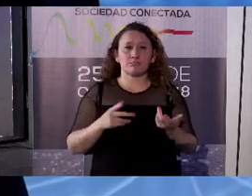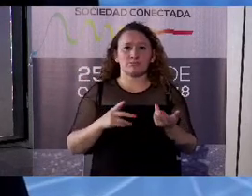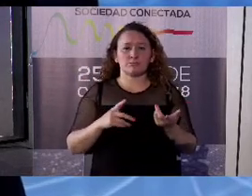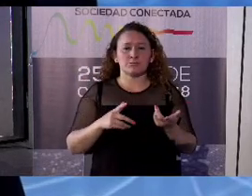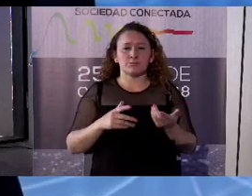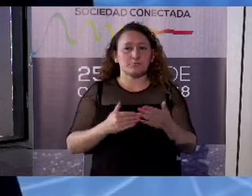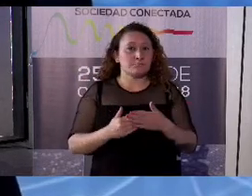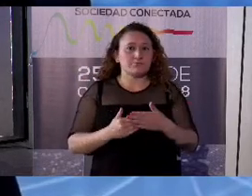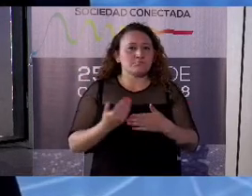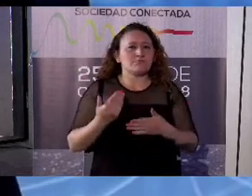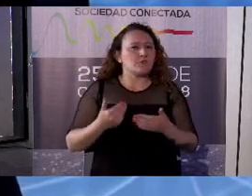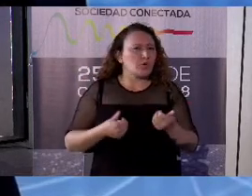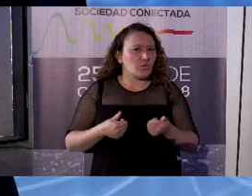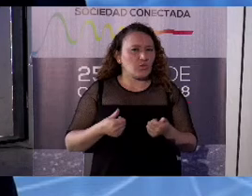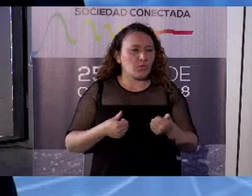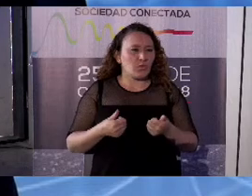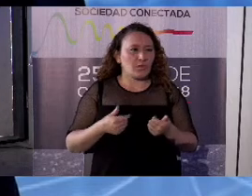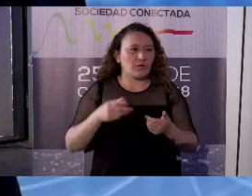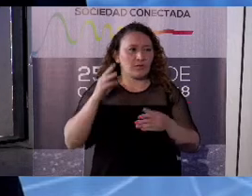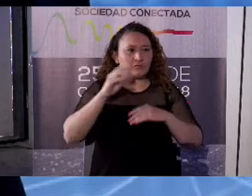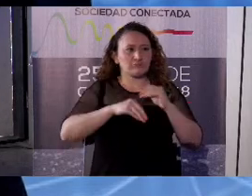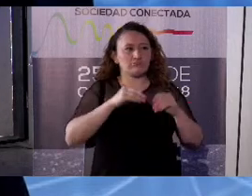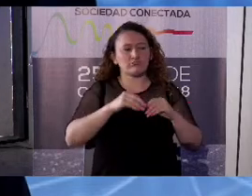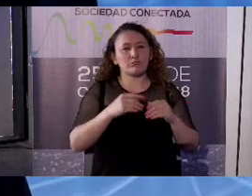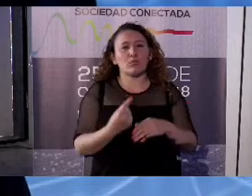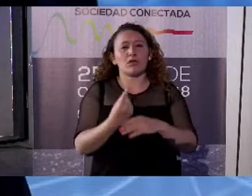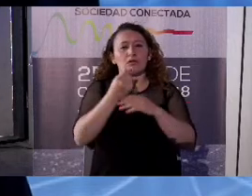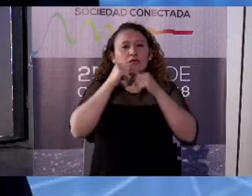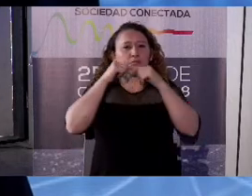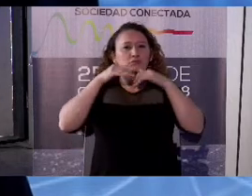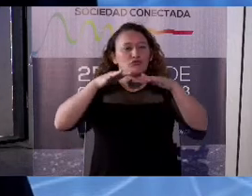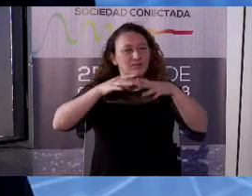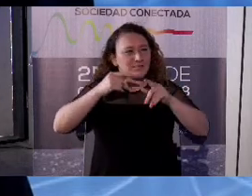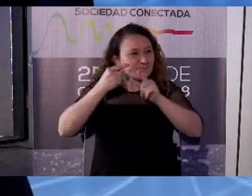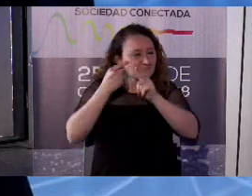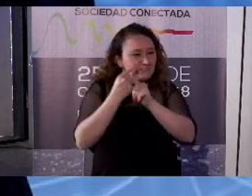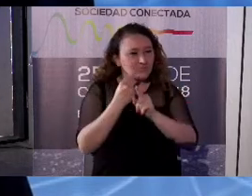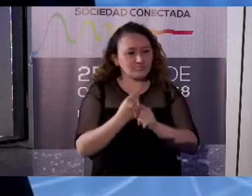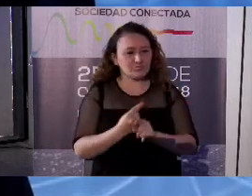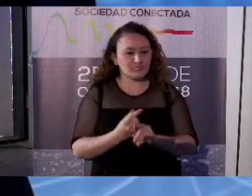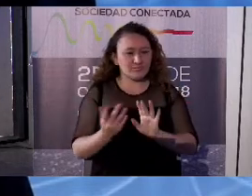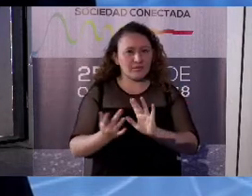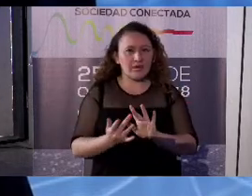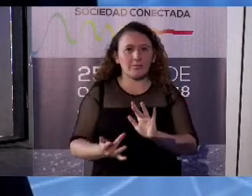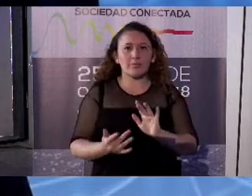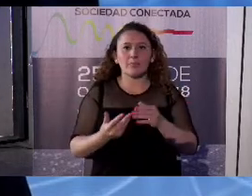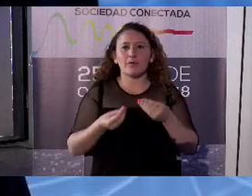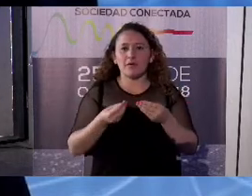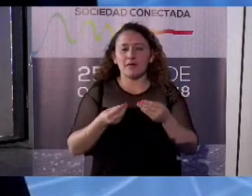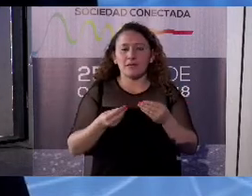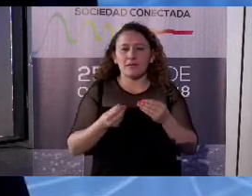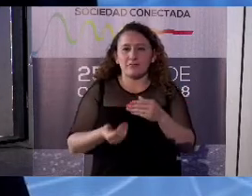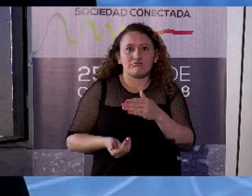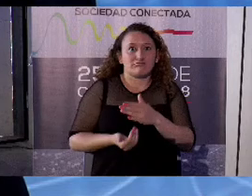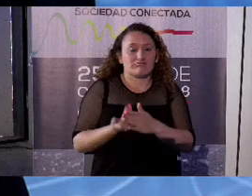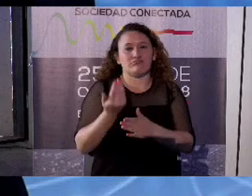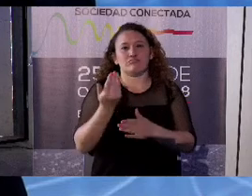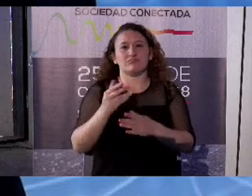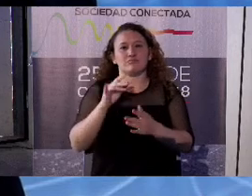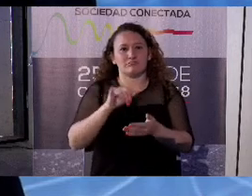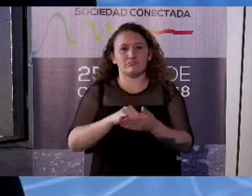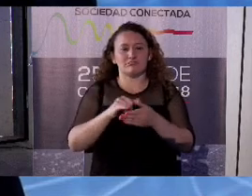tendríamos que desarrollar son eh políticas públicas certeras para para esta actualización y los